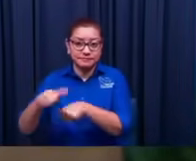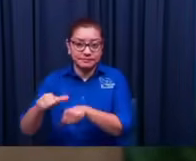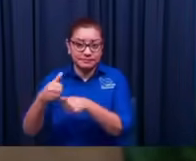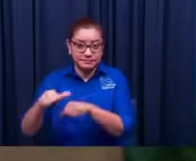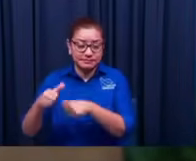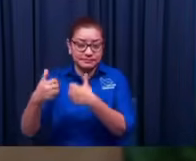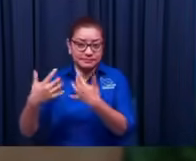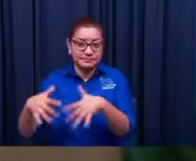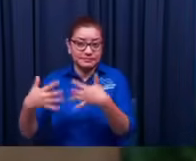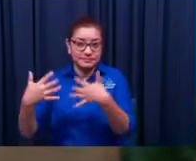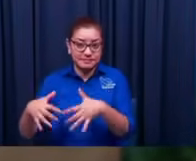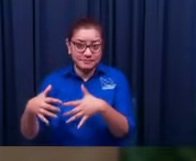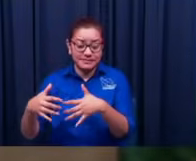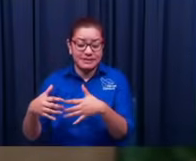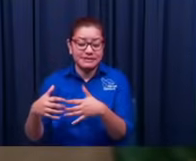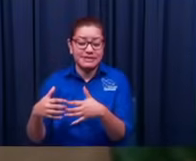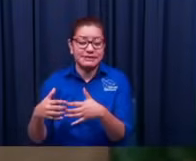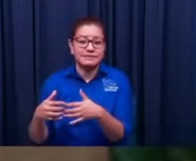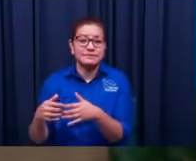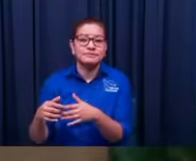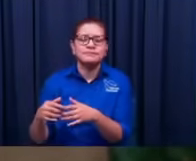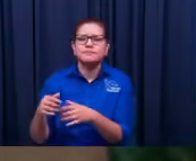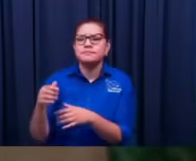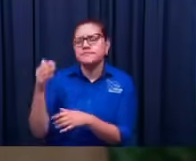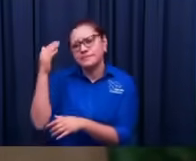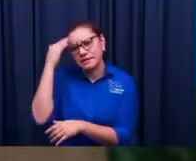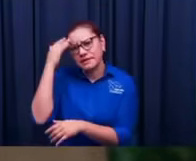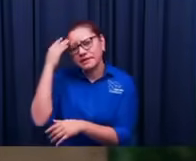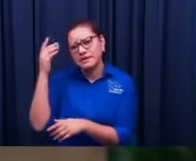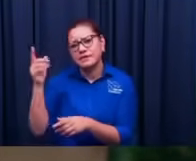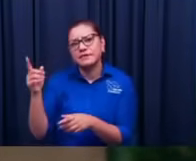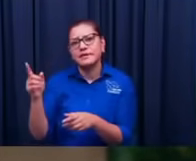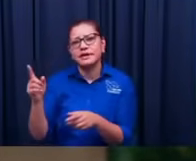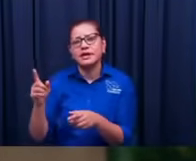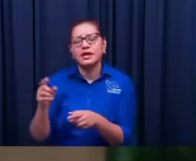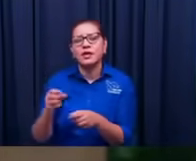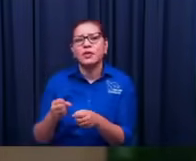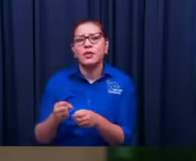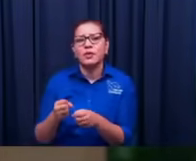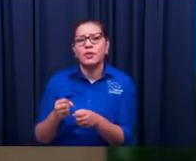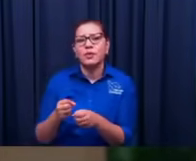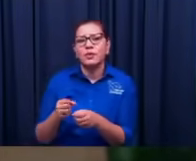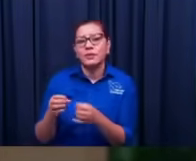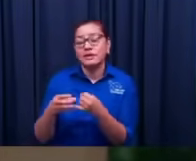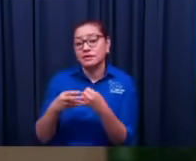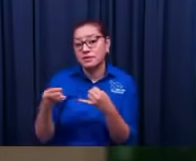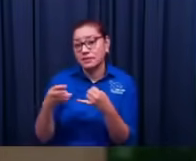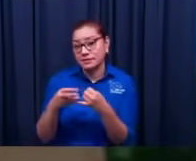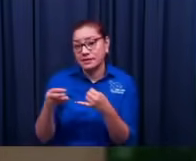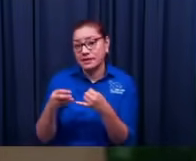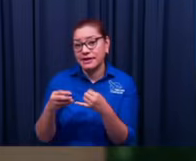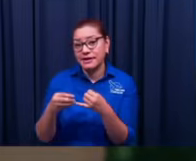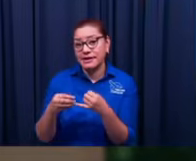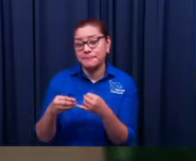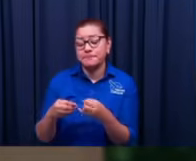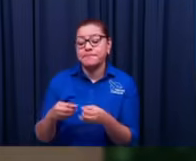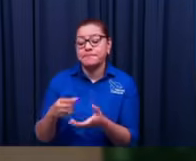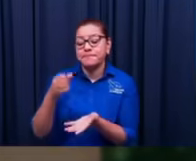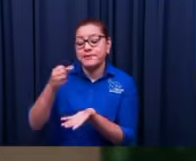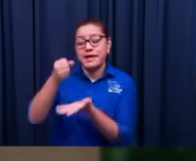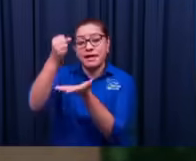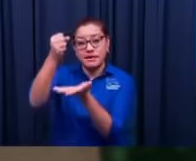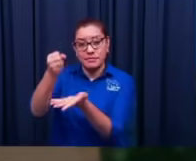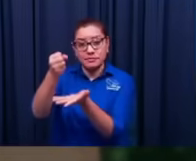más o menos cómo va la bolsa de valores, si tiene una compañía, trabaja en una compañía grande y tal vez él es el CEO, él